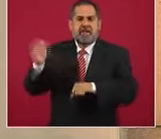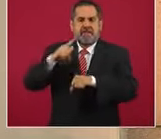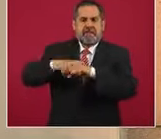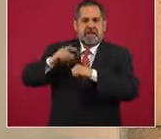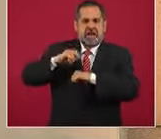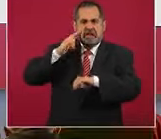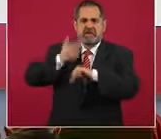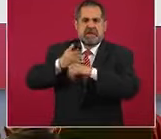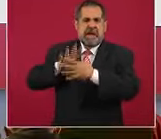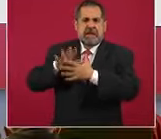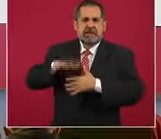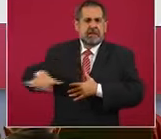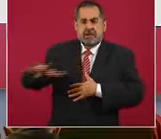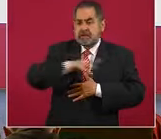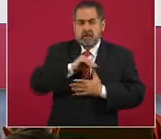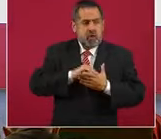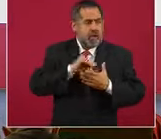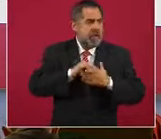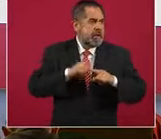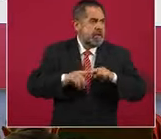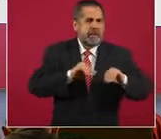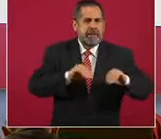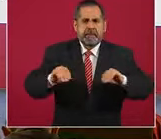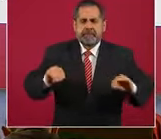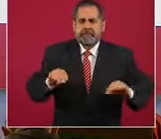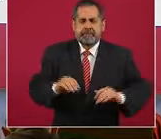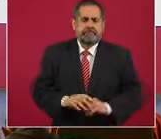ha sido un trabajo permanente. Siguiente.